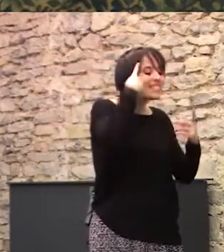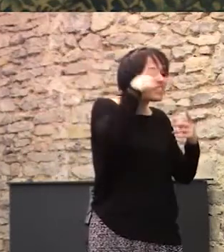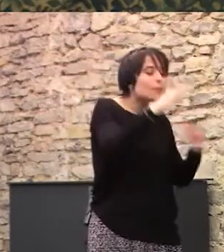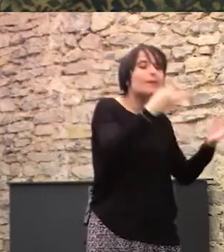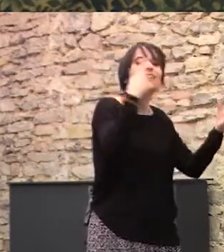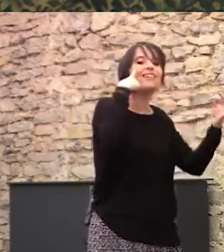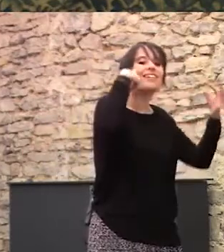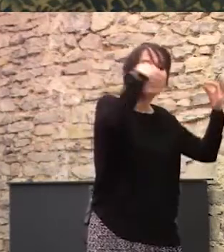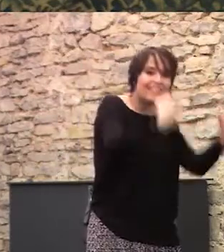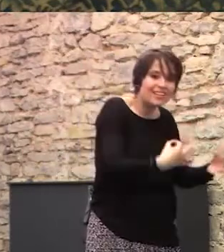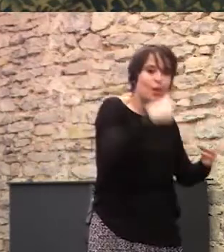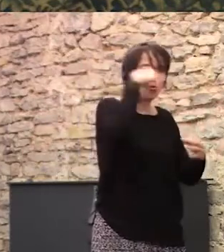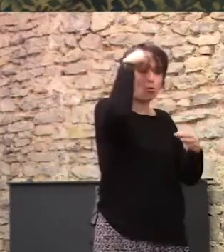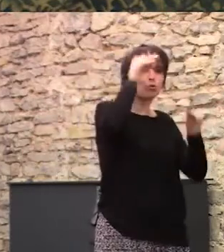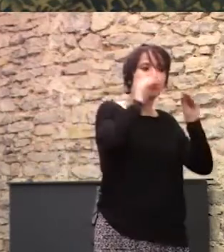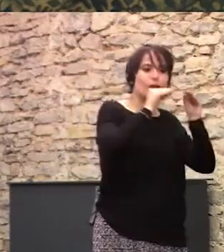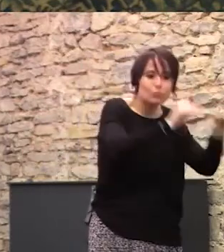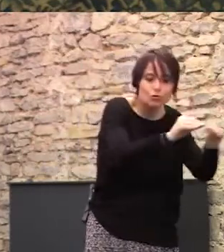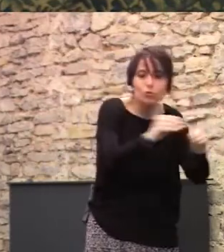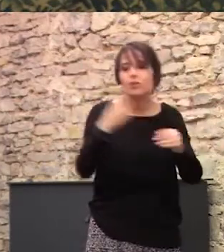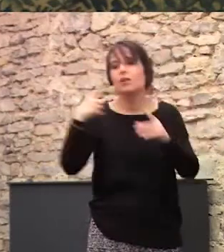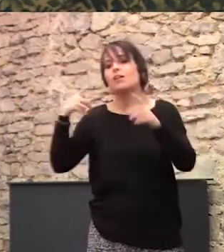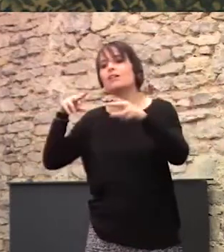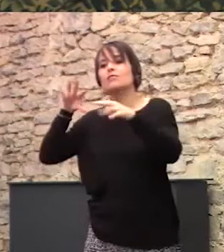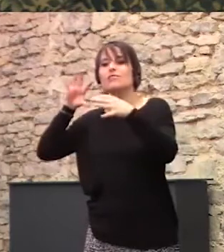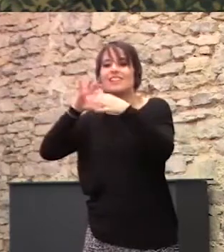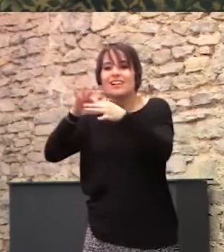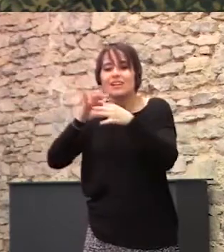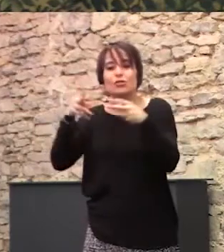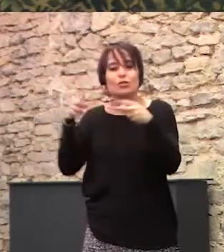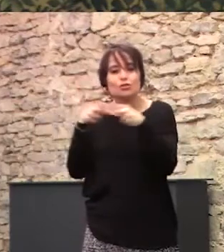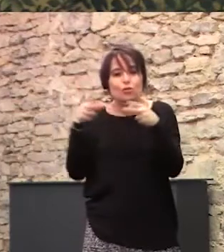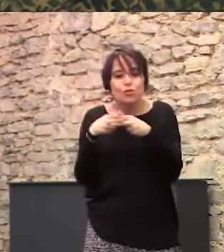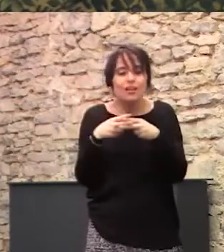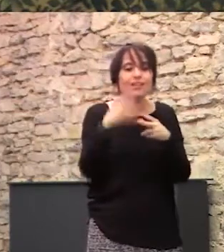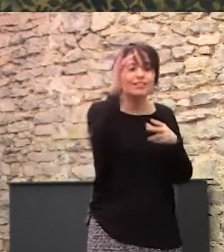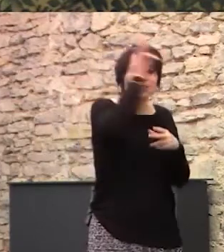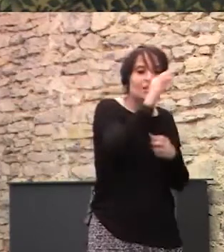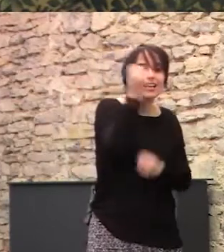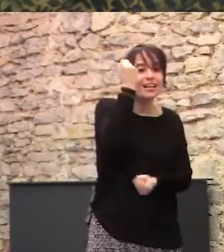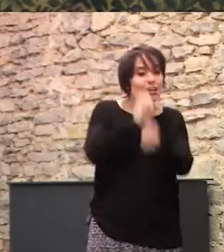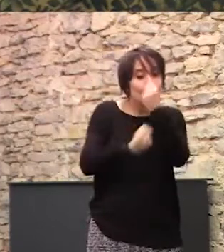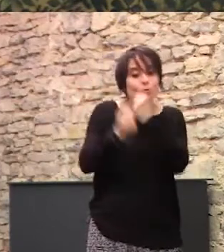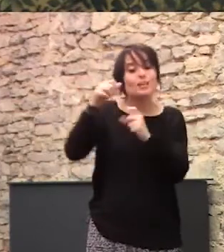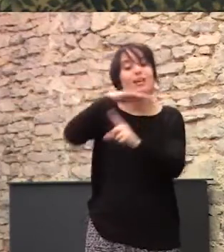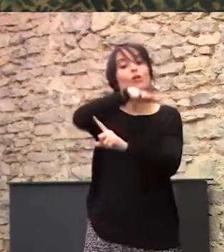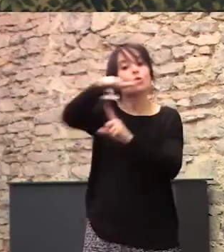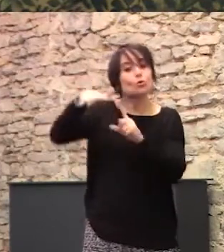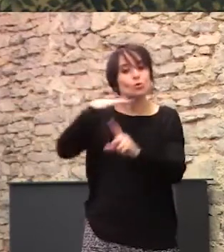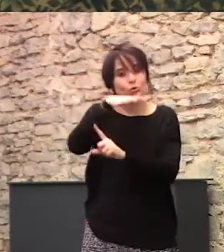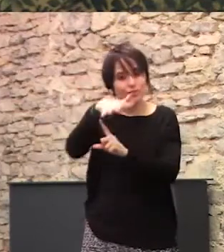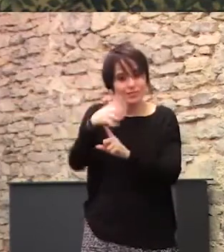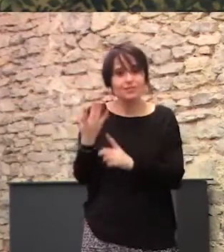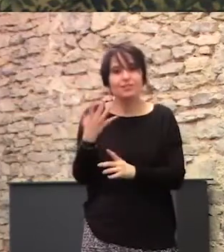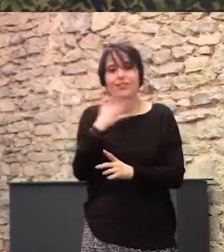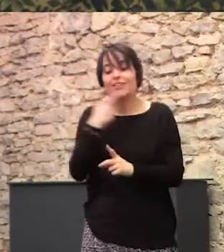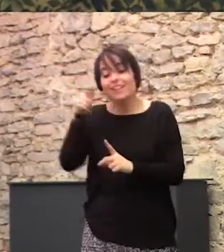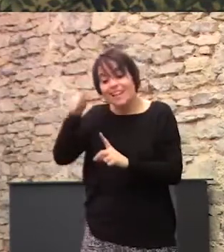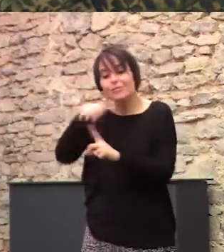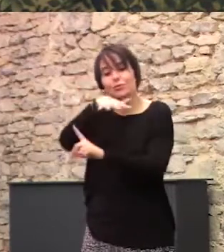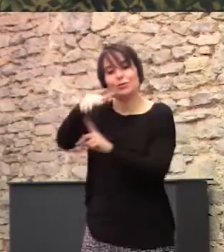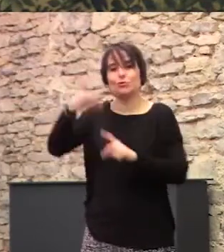la cultura de ahí, desde las relaciones sociales que marcan ahí, las relaciones económicas, en este contexto en concreto. El contexto es